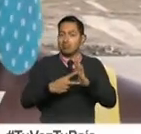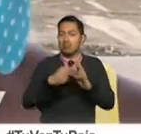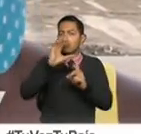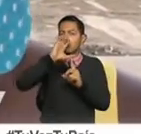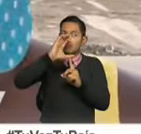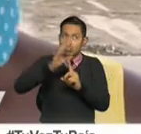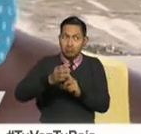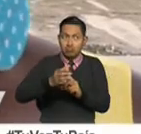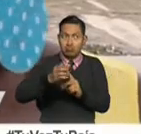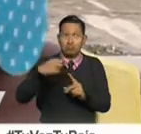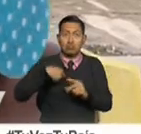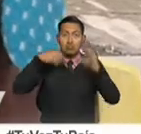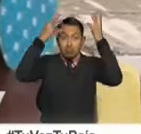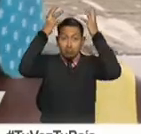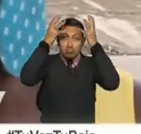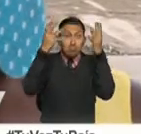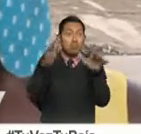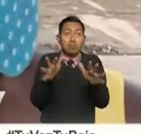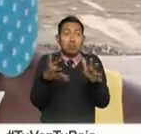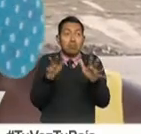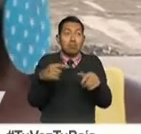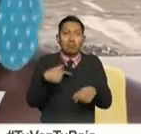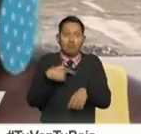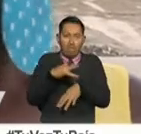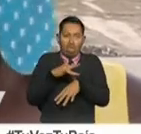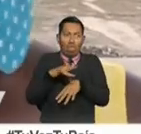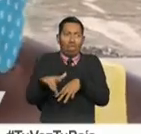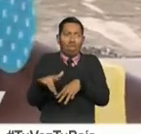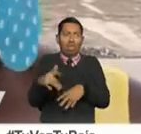Cuando salgo sin turbante, es como si saliera sin blusa.